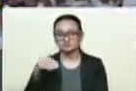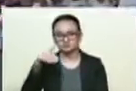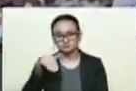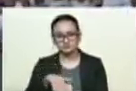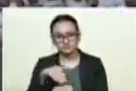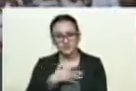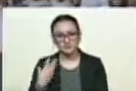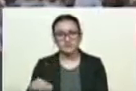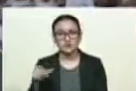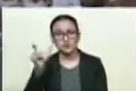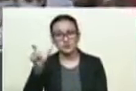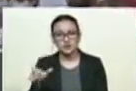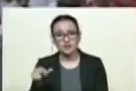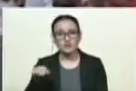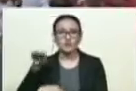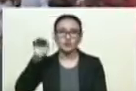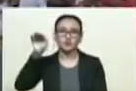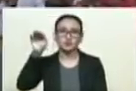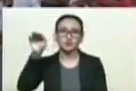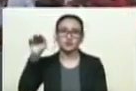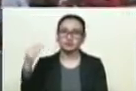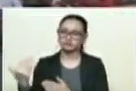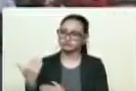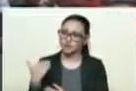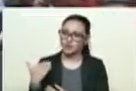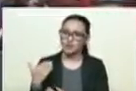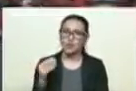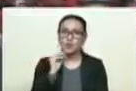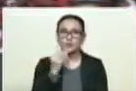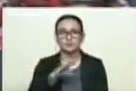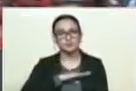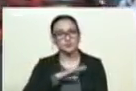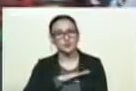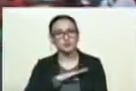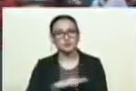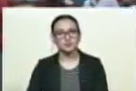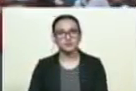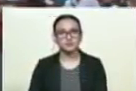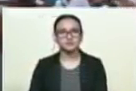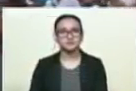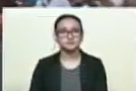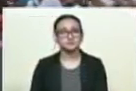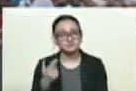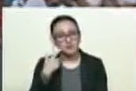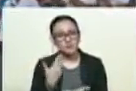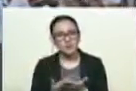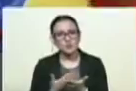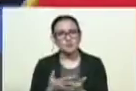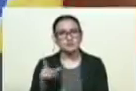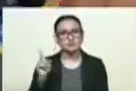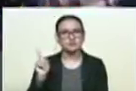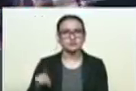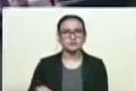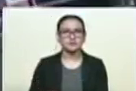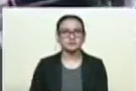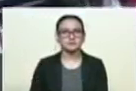usted porque es el candidato del futuro, es el candidato de la juventud. Entre esas propuestas también estamos